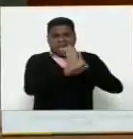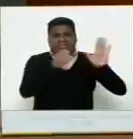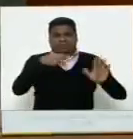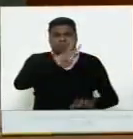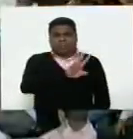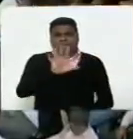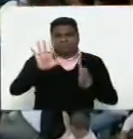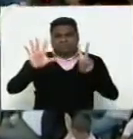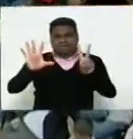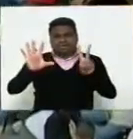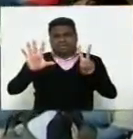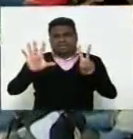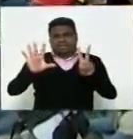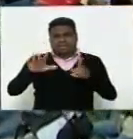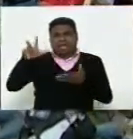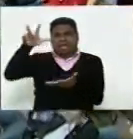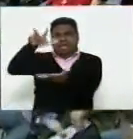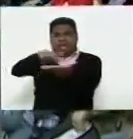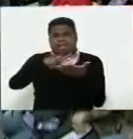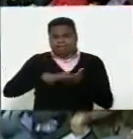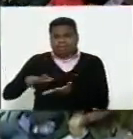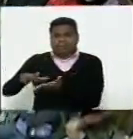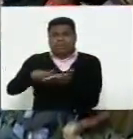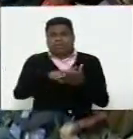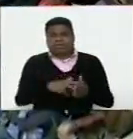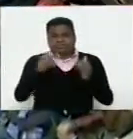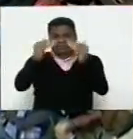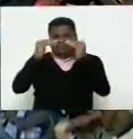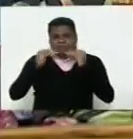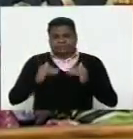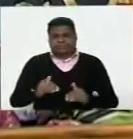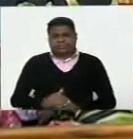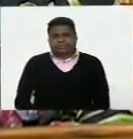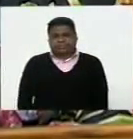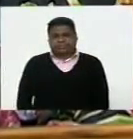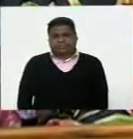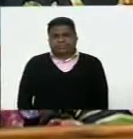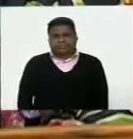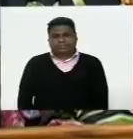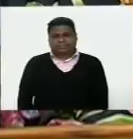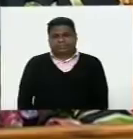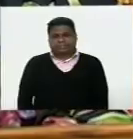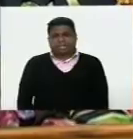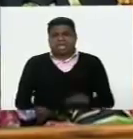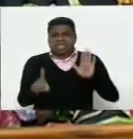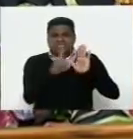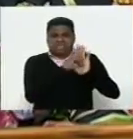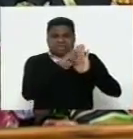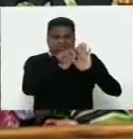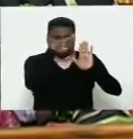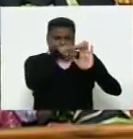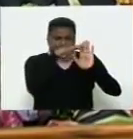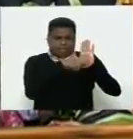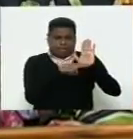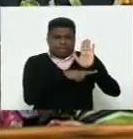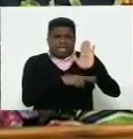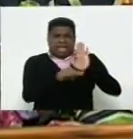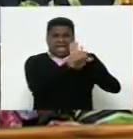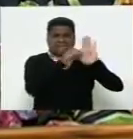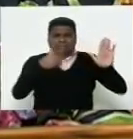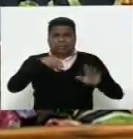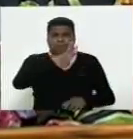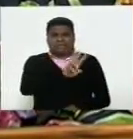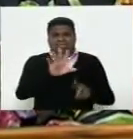27, aprobado. Siguiente artículo. Cartel de Derechos, artículo 28.